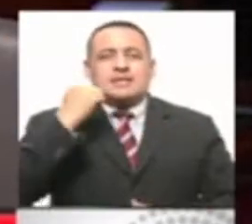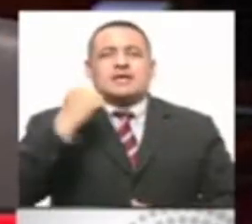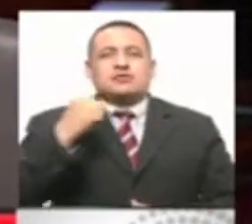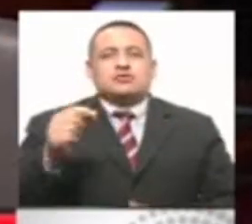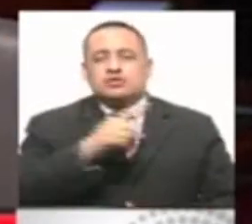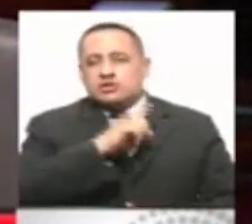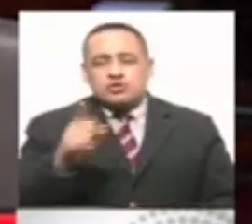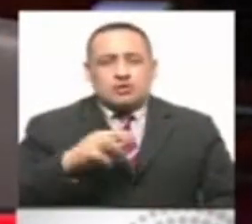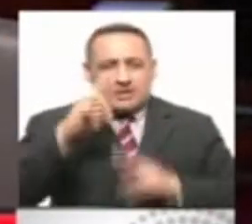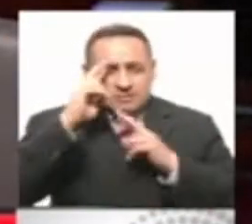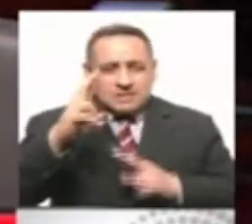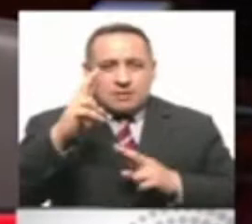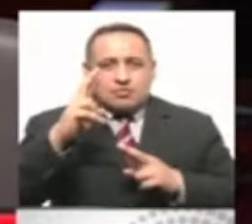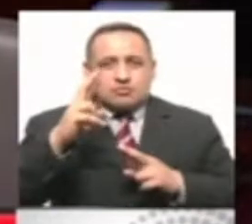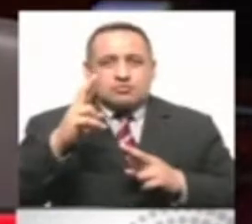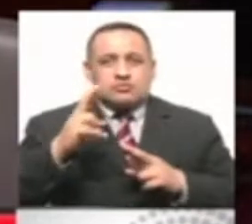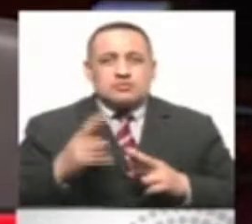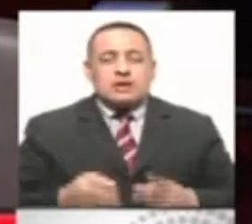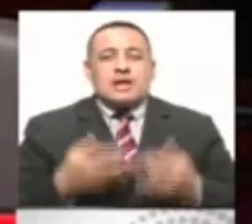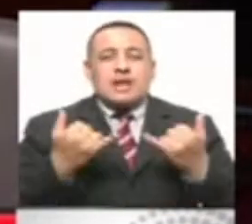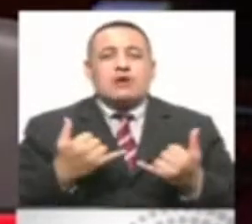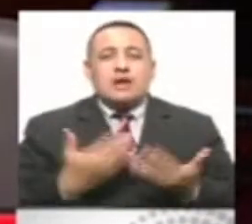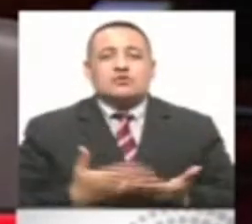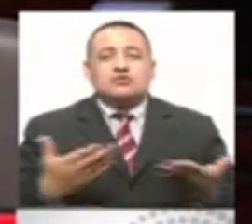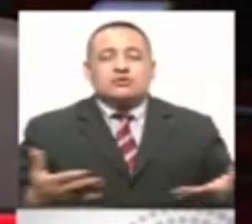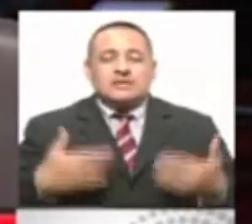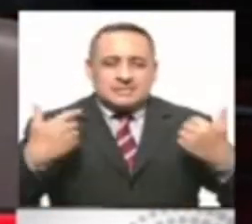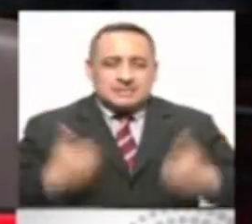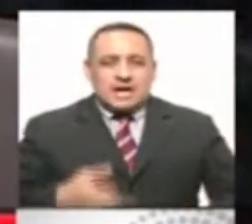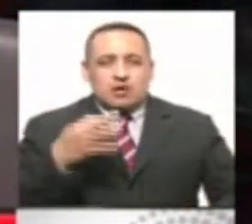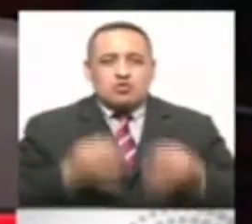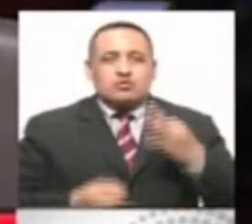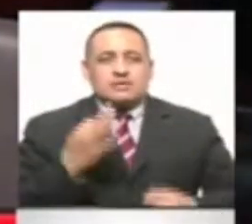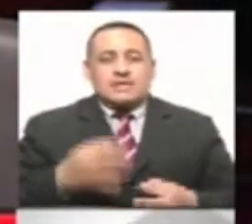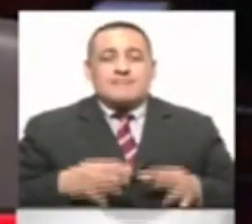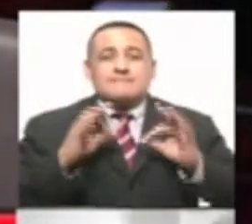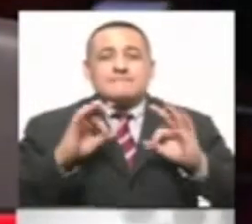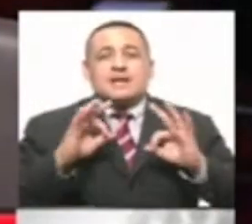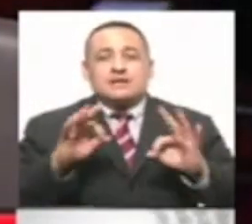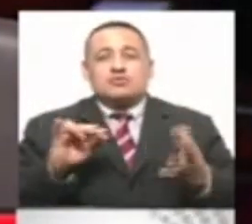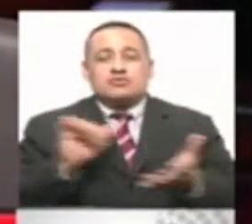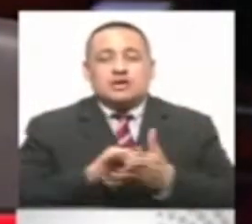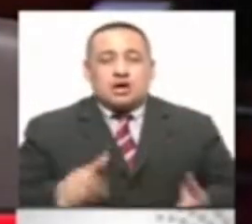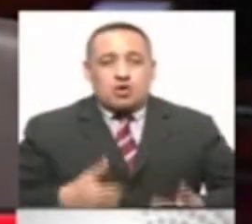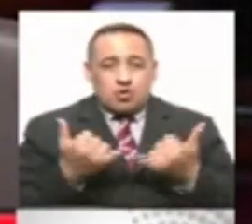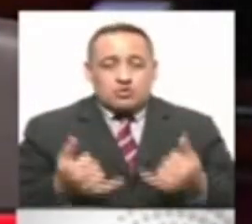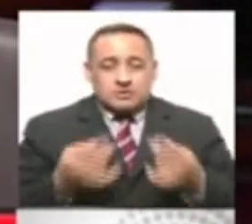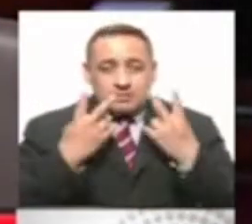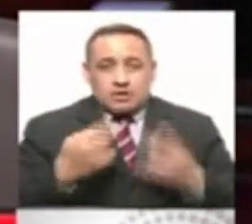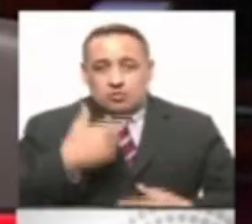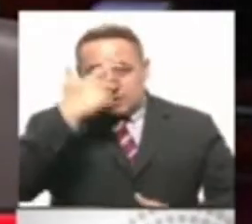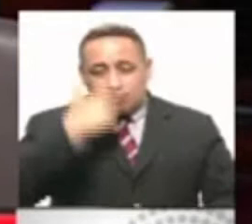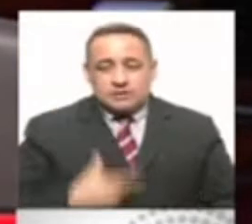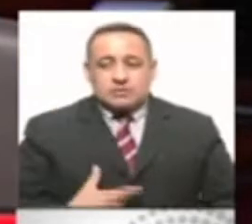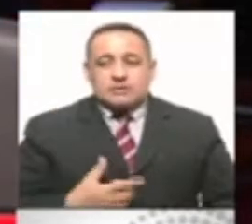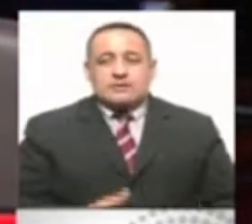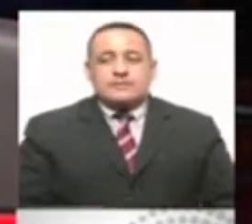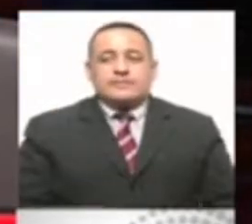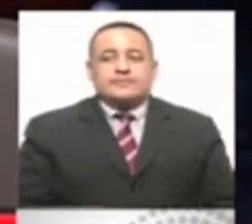si no respetamos la cosa juzgada. Es peligroso lo que se hace hoy con uno porque...